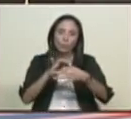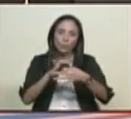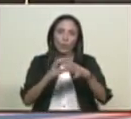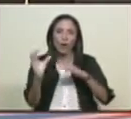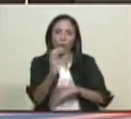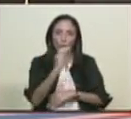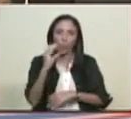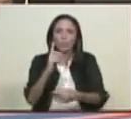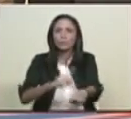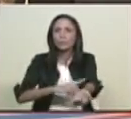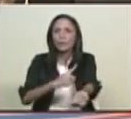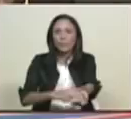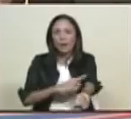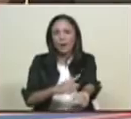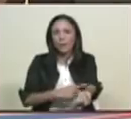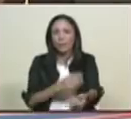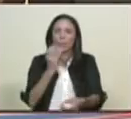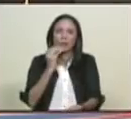hermana. Así que